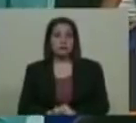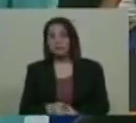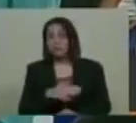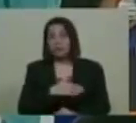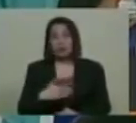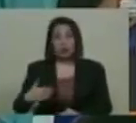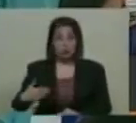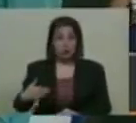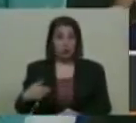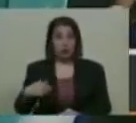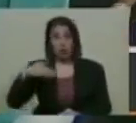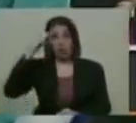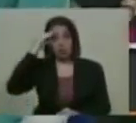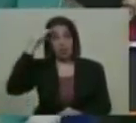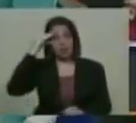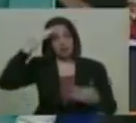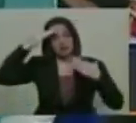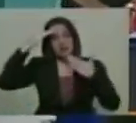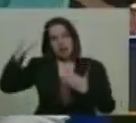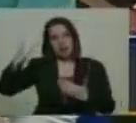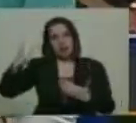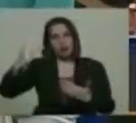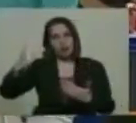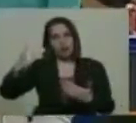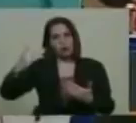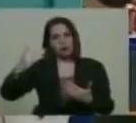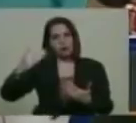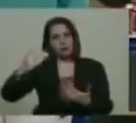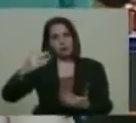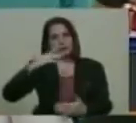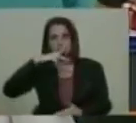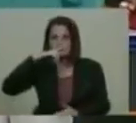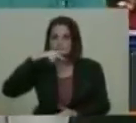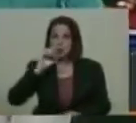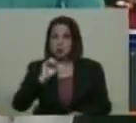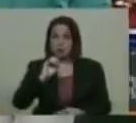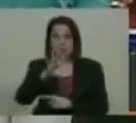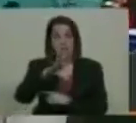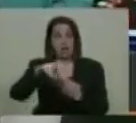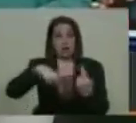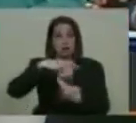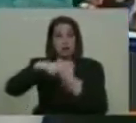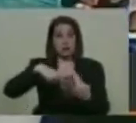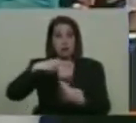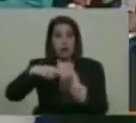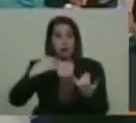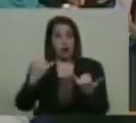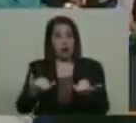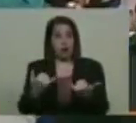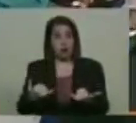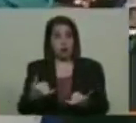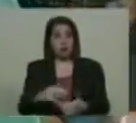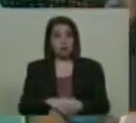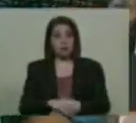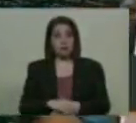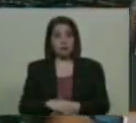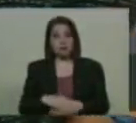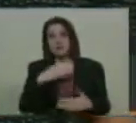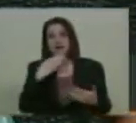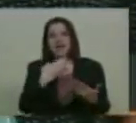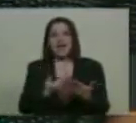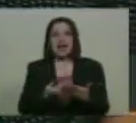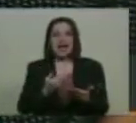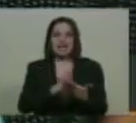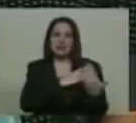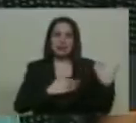que Delcy nos dé un saludo. Delcy nos dé su mensaje revolucionario para esta batalla. Delcy Rodríguez. Gracias,